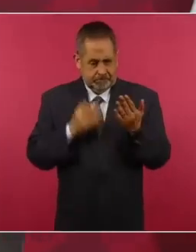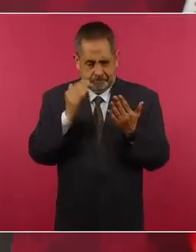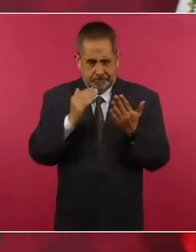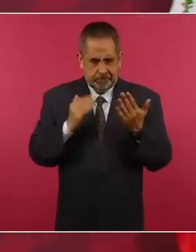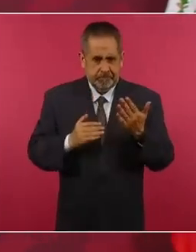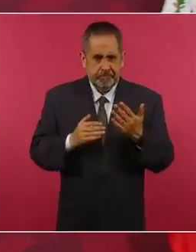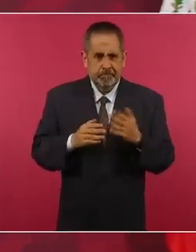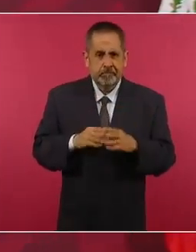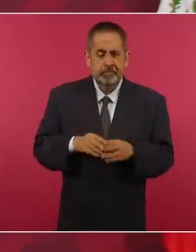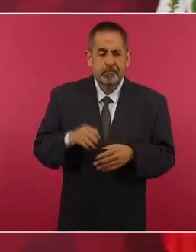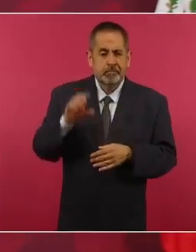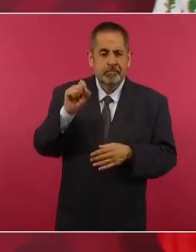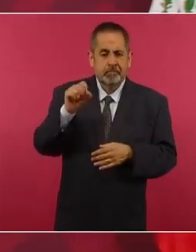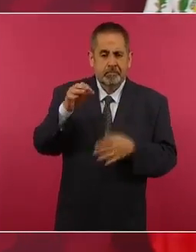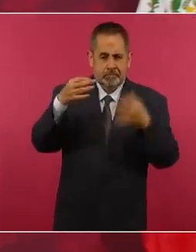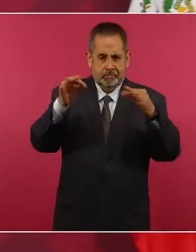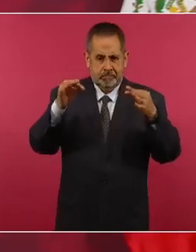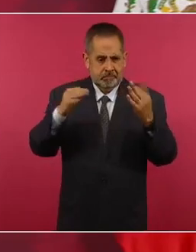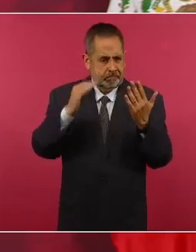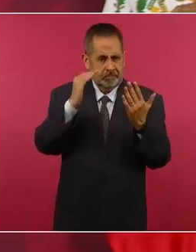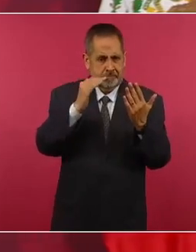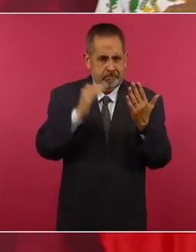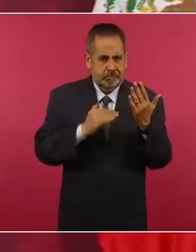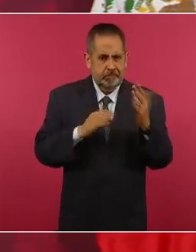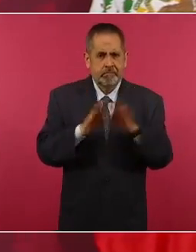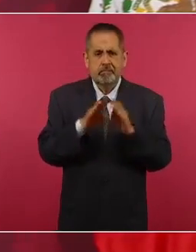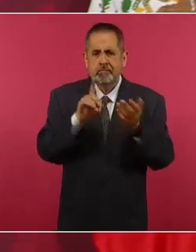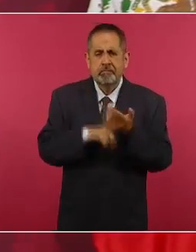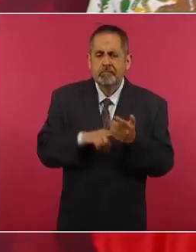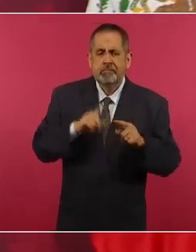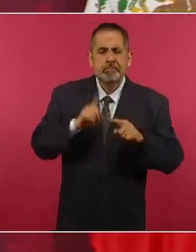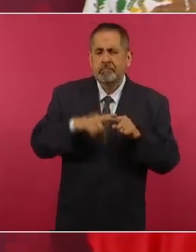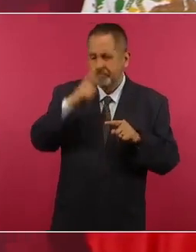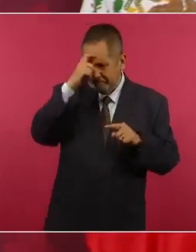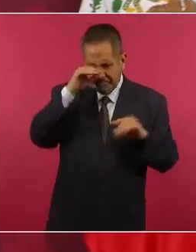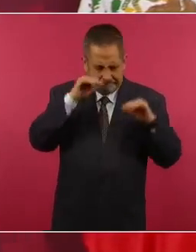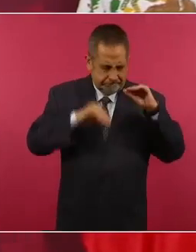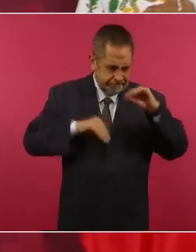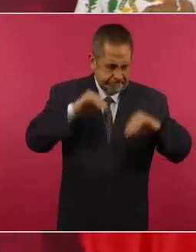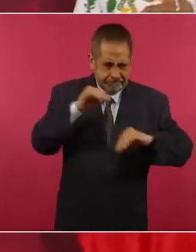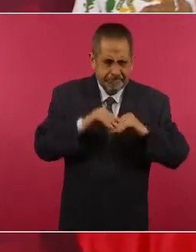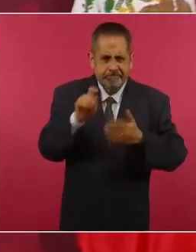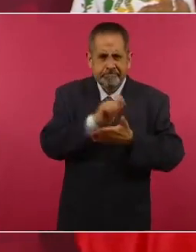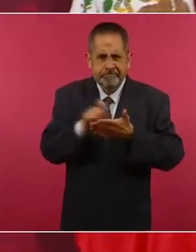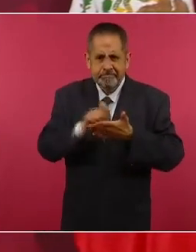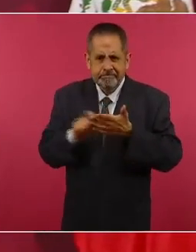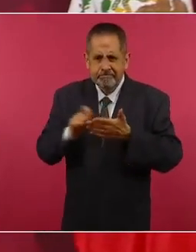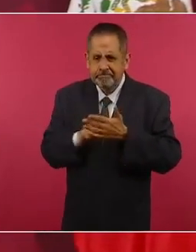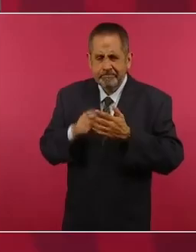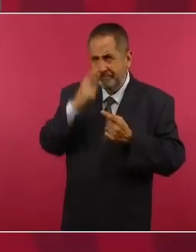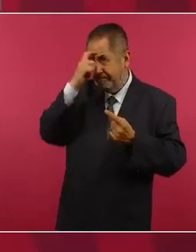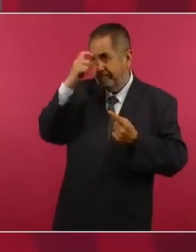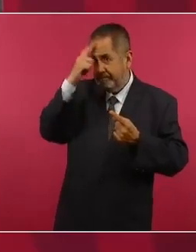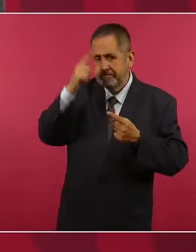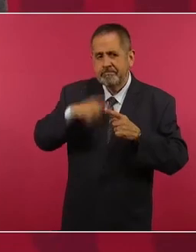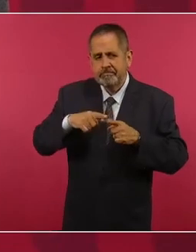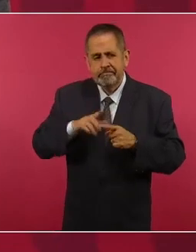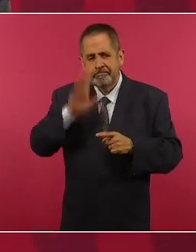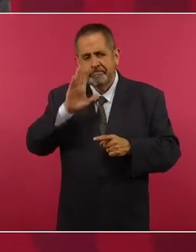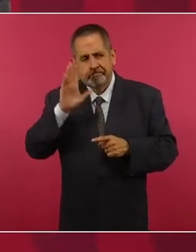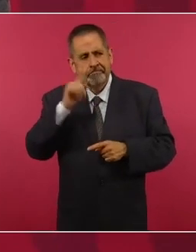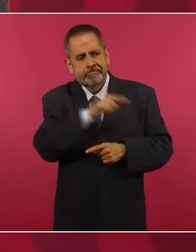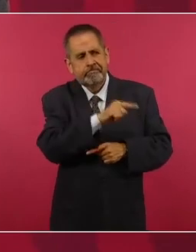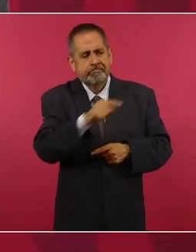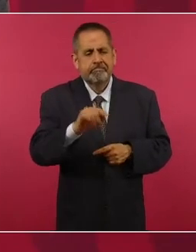como 60 hojas, las preguntas como si las hubiesen hecho los de Iberdrola.